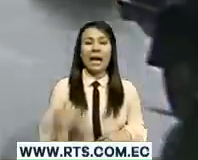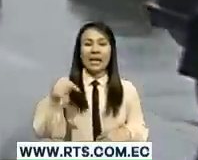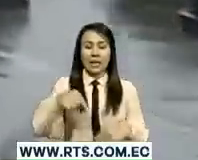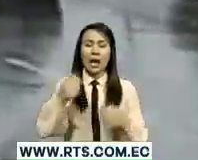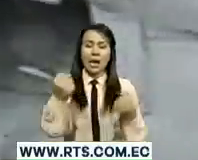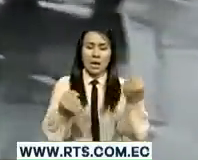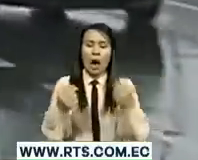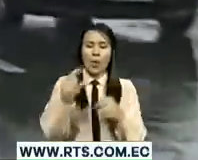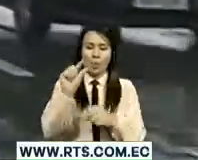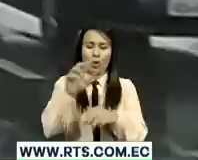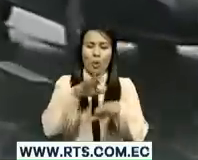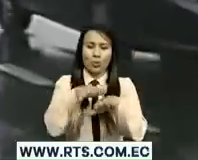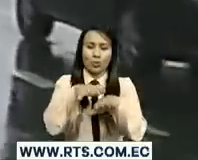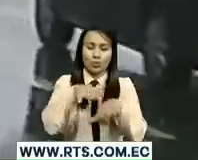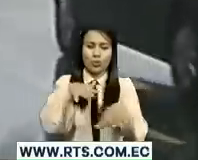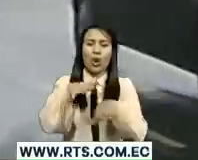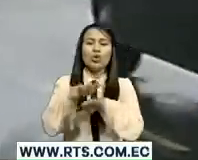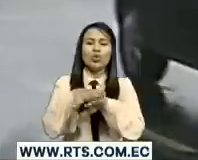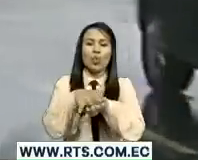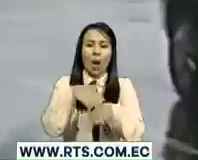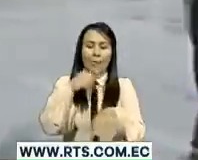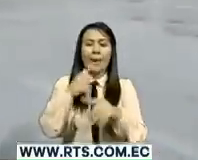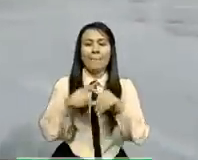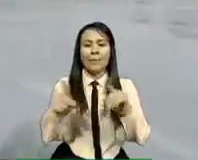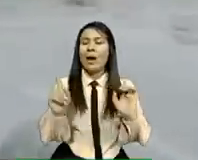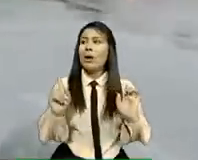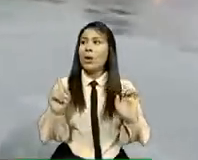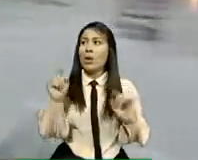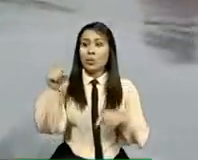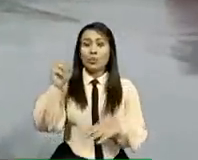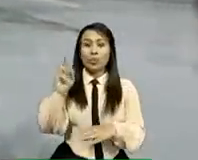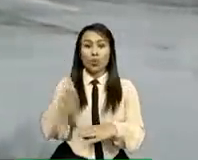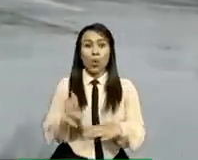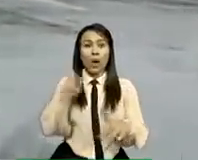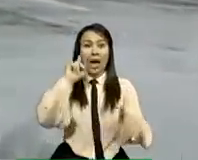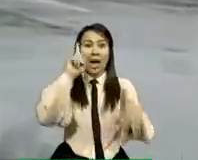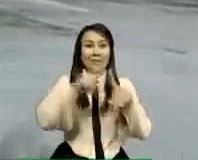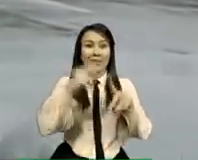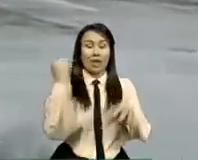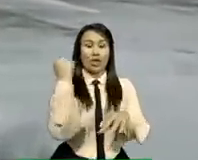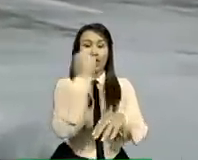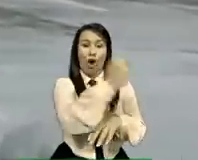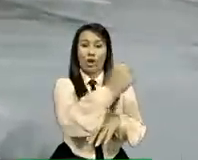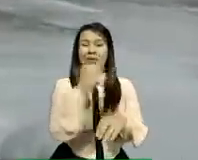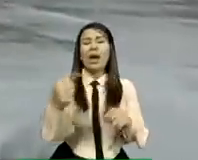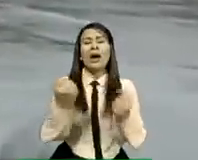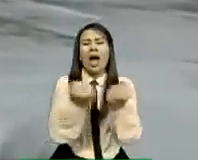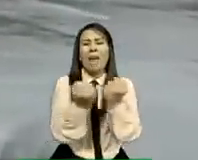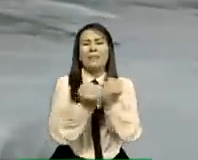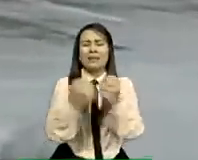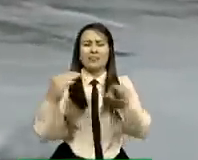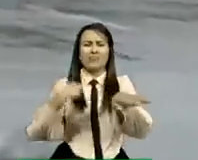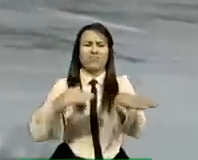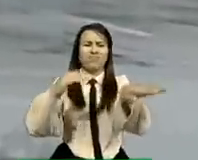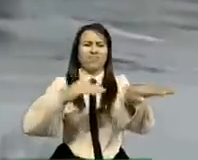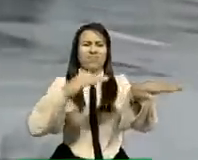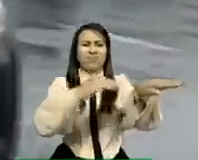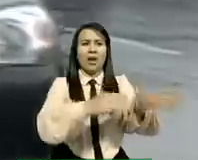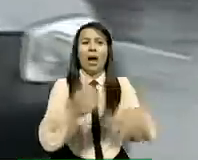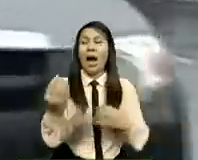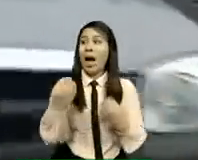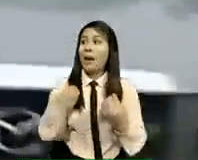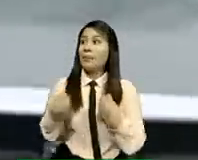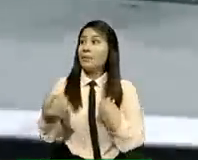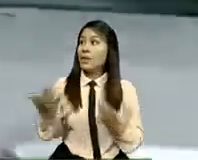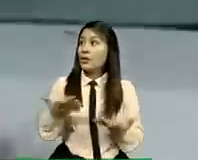poco más fluido, sin embargo, de sur hasta el norte sí podemos ver, o por lo menos hemos registrado ciertas novedades, en donde, por ejemplo, la